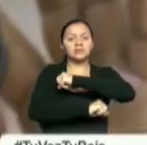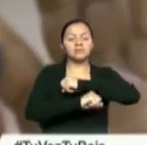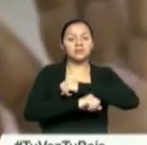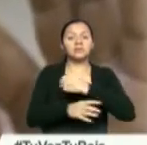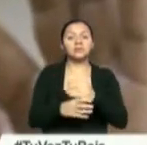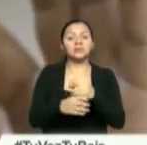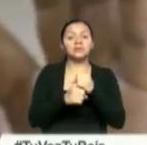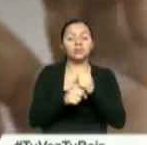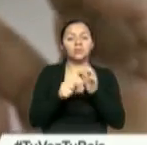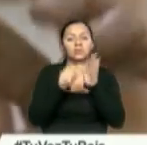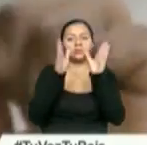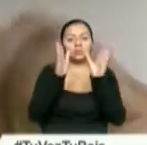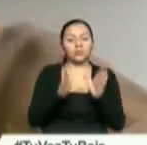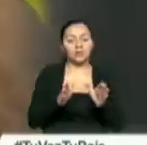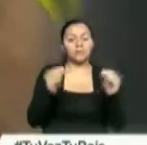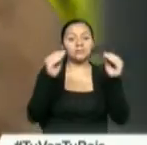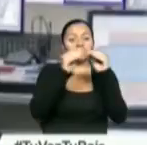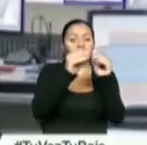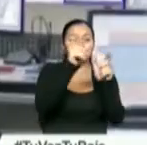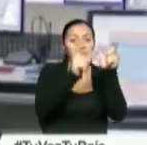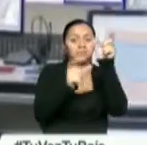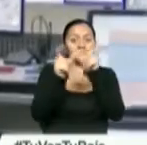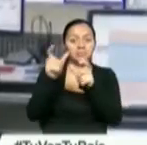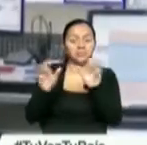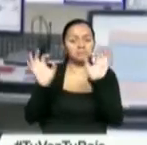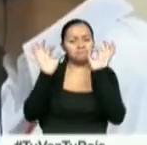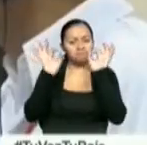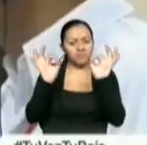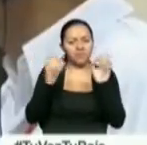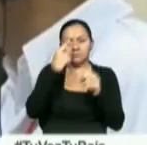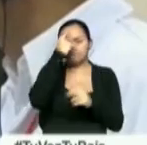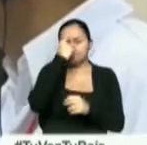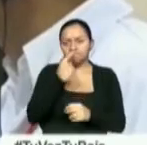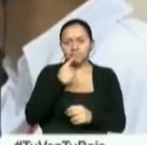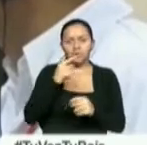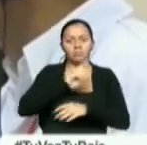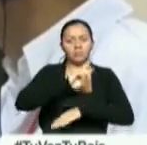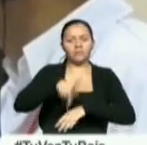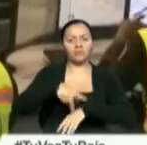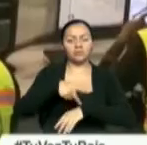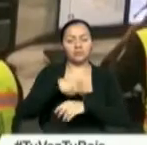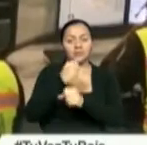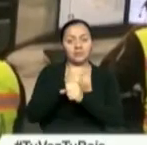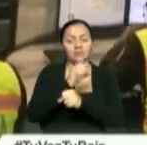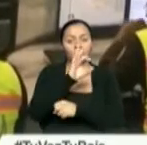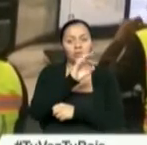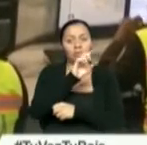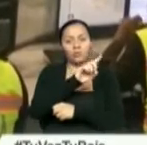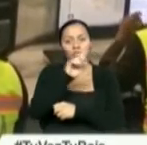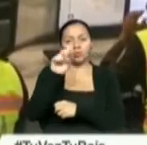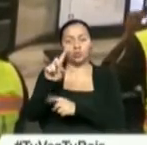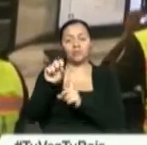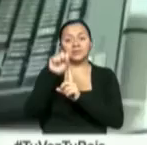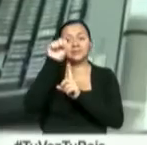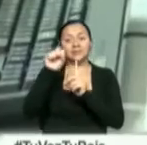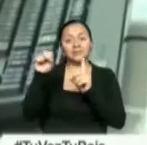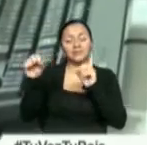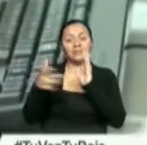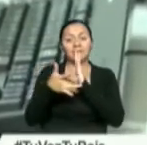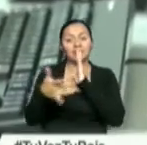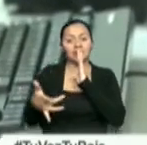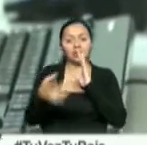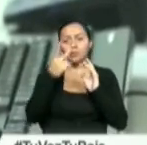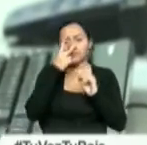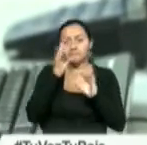el personal altamente calificado que trabaja en el eco 911 y el sistema tecnológico de última generación con el que